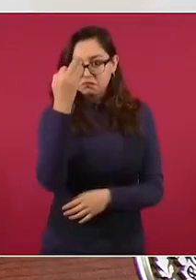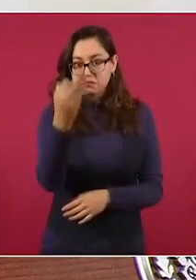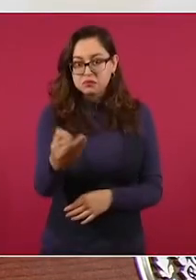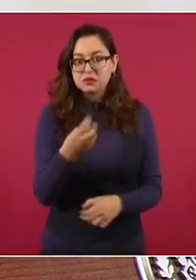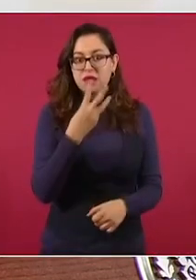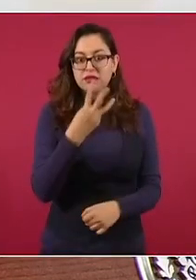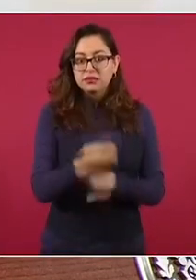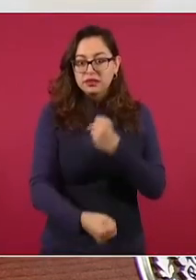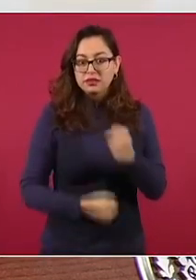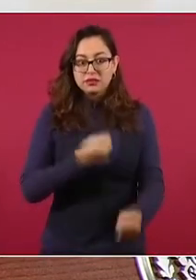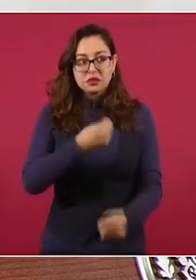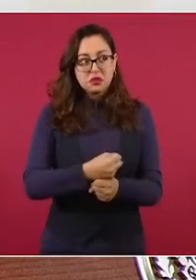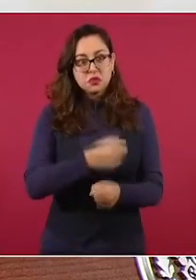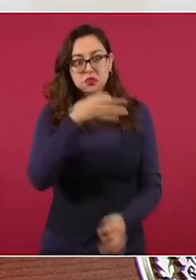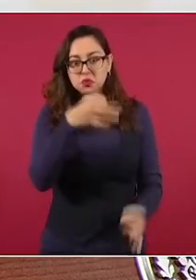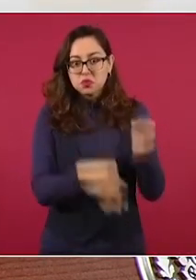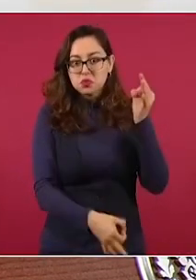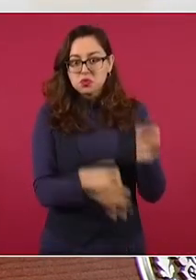3 años, ¿no?